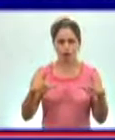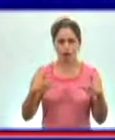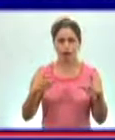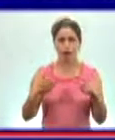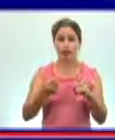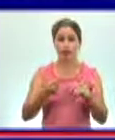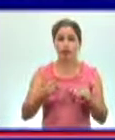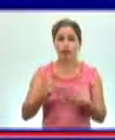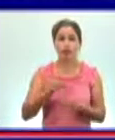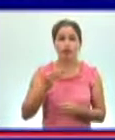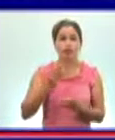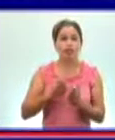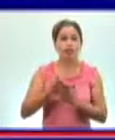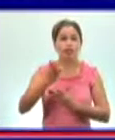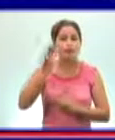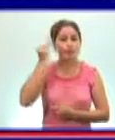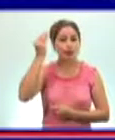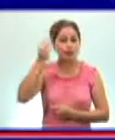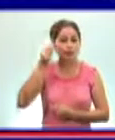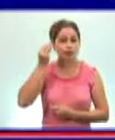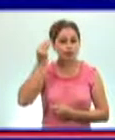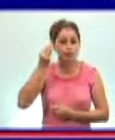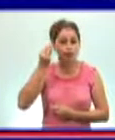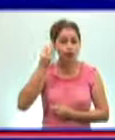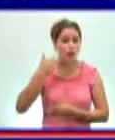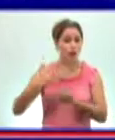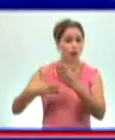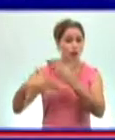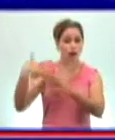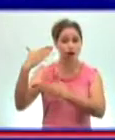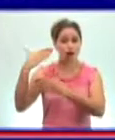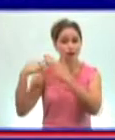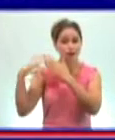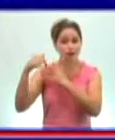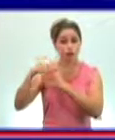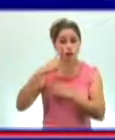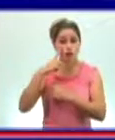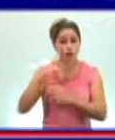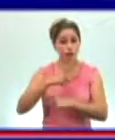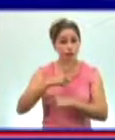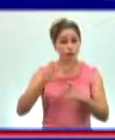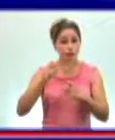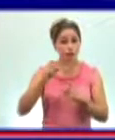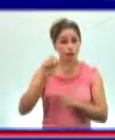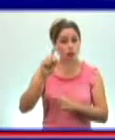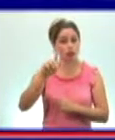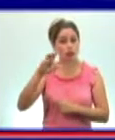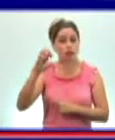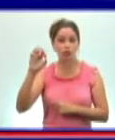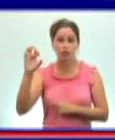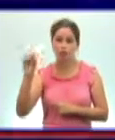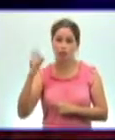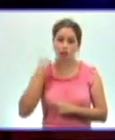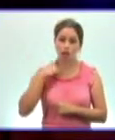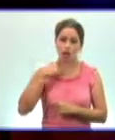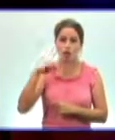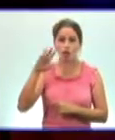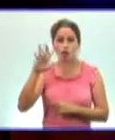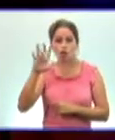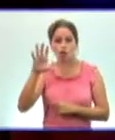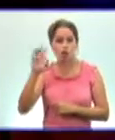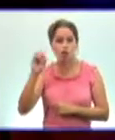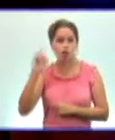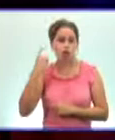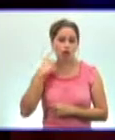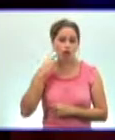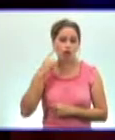seguir pensando de la manera en que se pensaba hace 100 años, 50 años atrás. Y nos seguiremos comportando de la